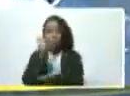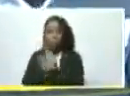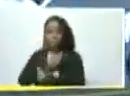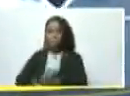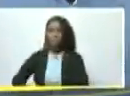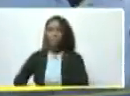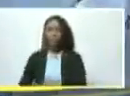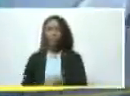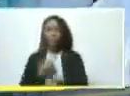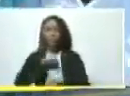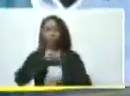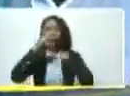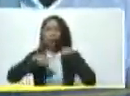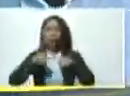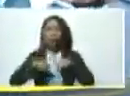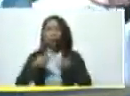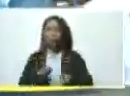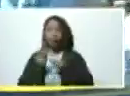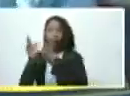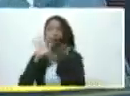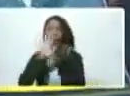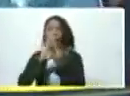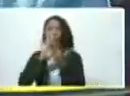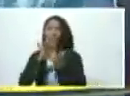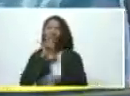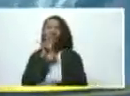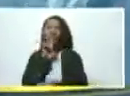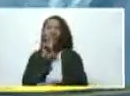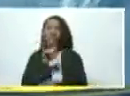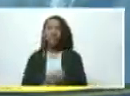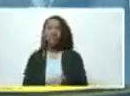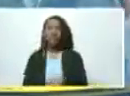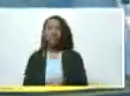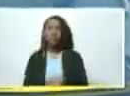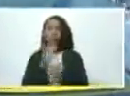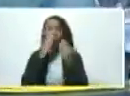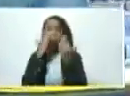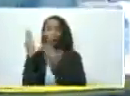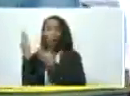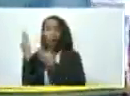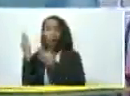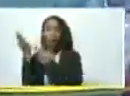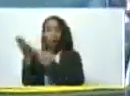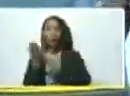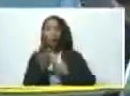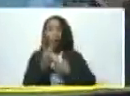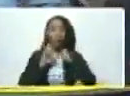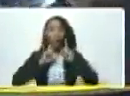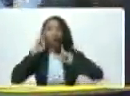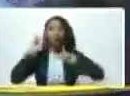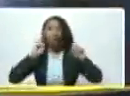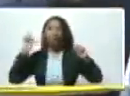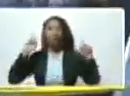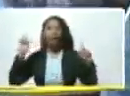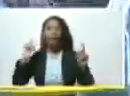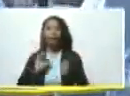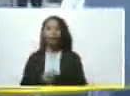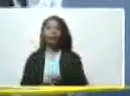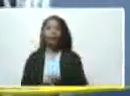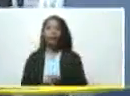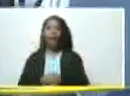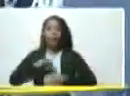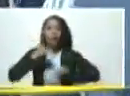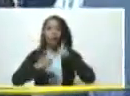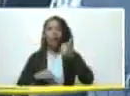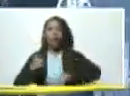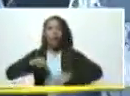estamos. Bueno, vamos a darle el pase a quién. Vamos a ver el recibimiento musical. Los salseros